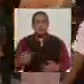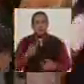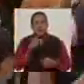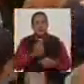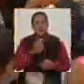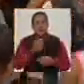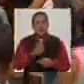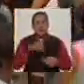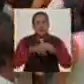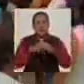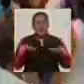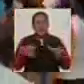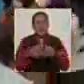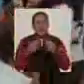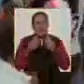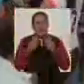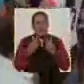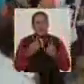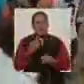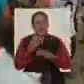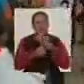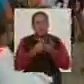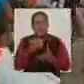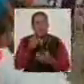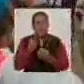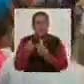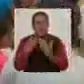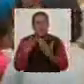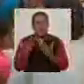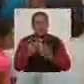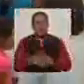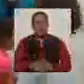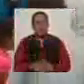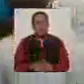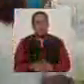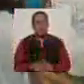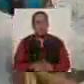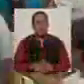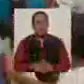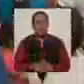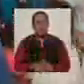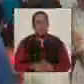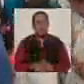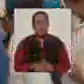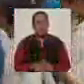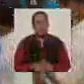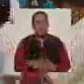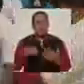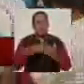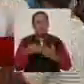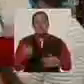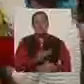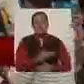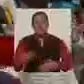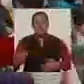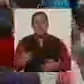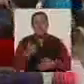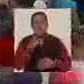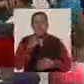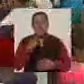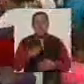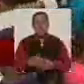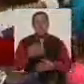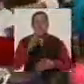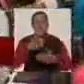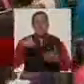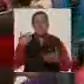La información nos la brinda nuestro compañero Alex Vigo. Adelante. Viaje. La primera dama de la nación, Nadine Heredia,